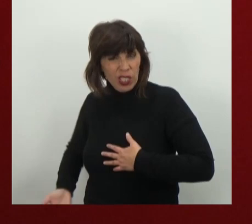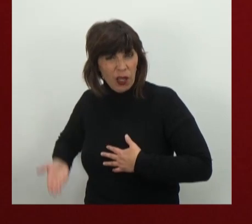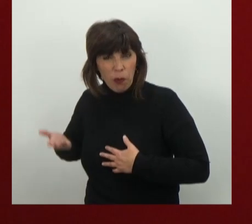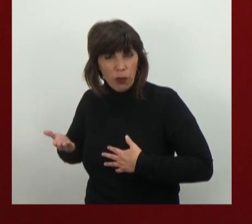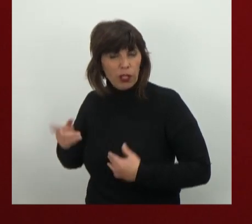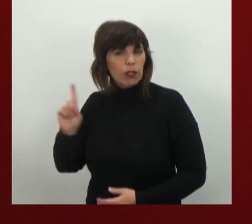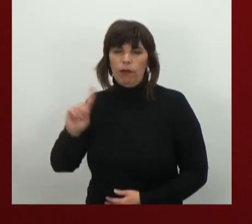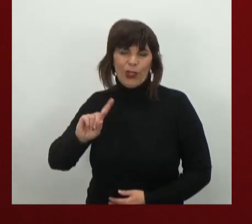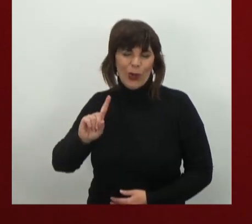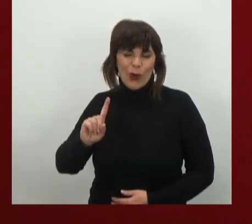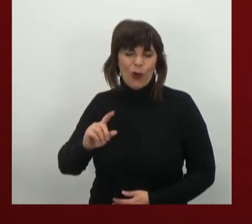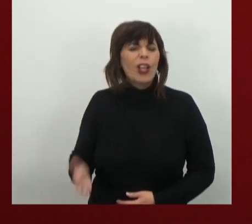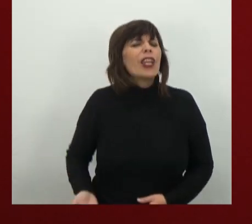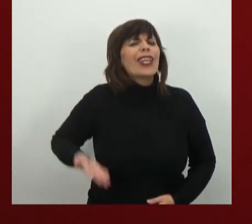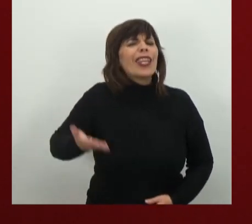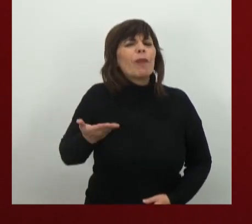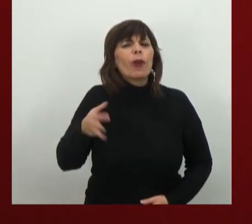Importante es el amor de Dios a nosotros.